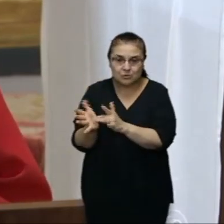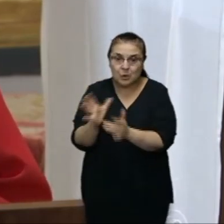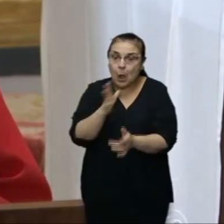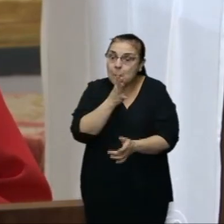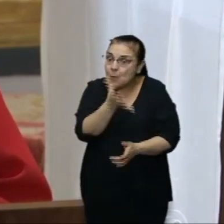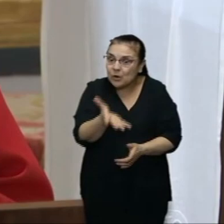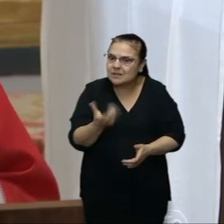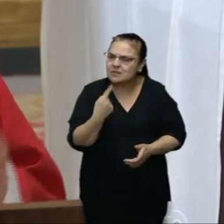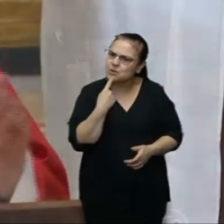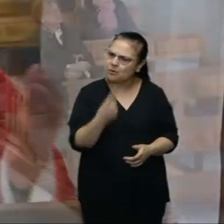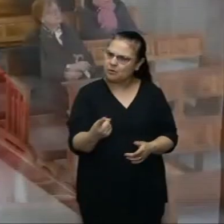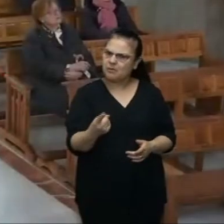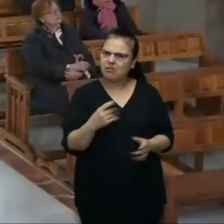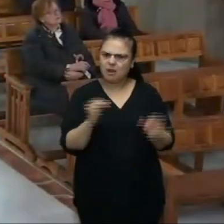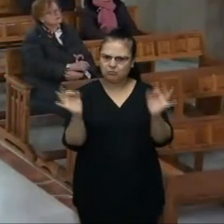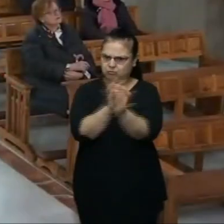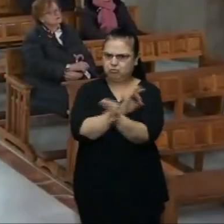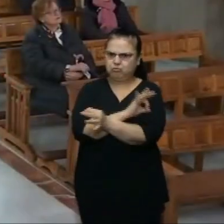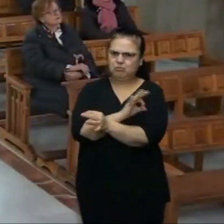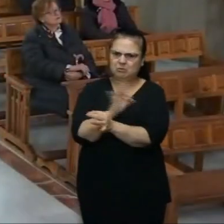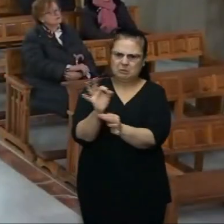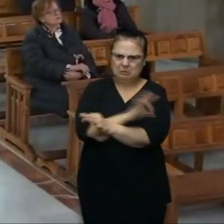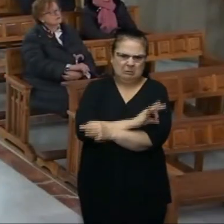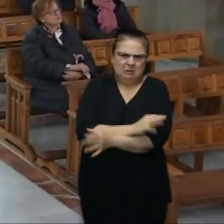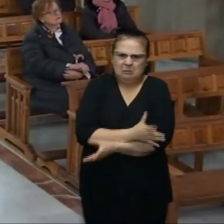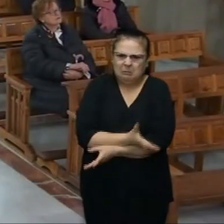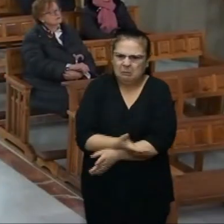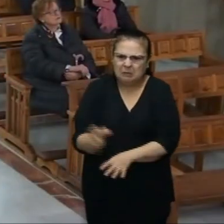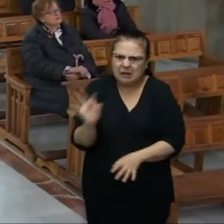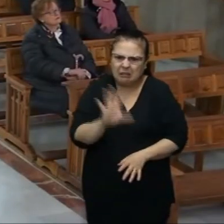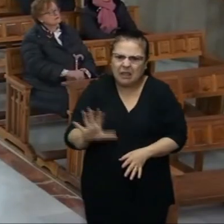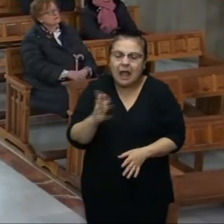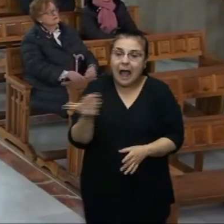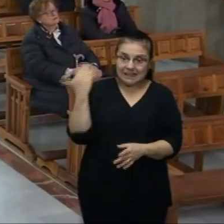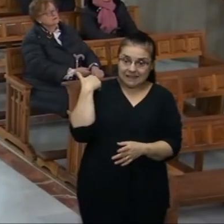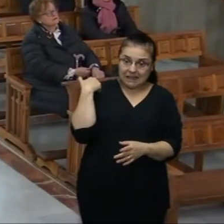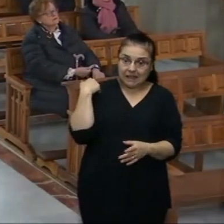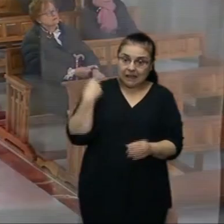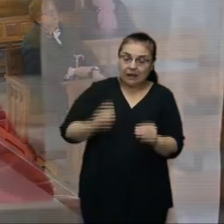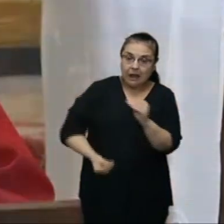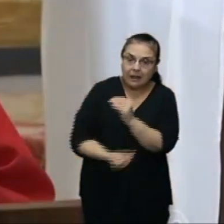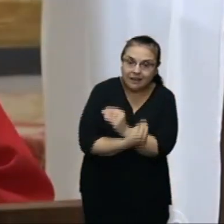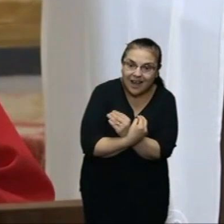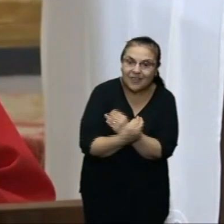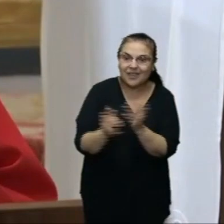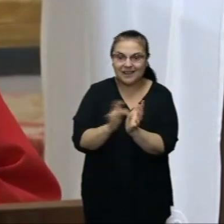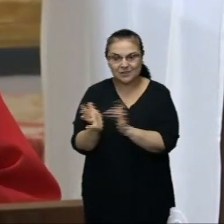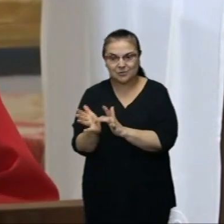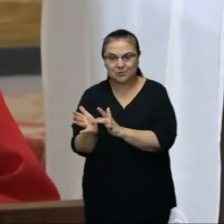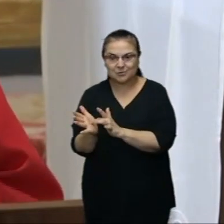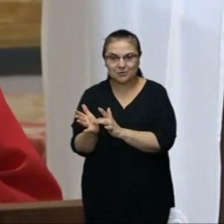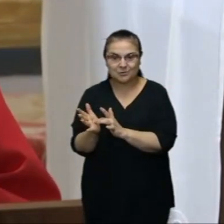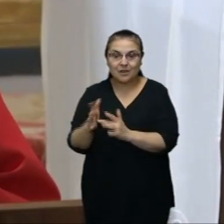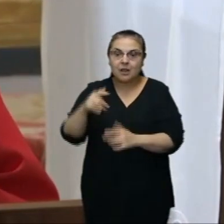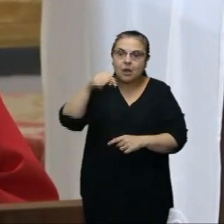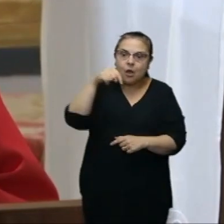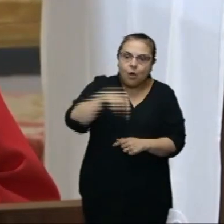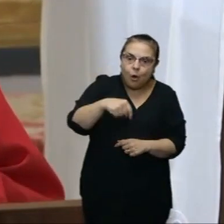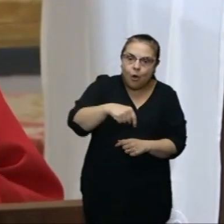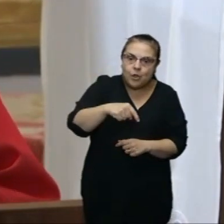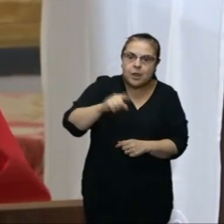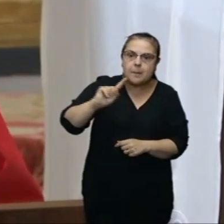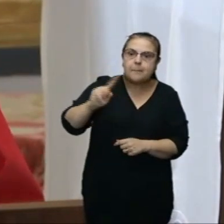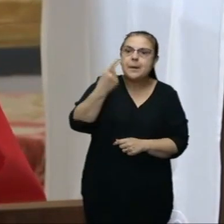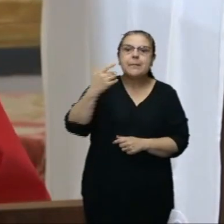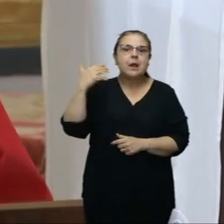parece contradictorio el nacimiento de Jesús ayer y el derramamiento del primer mártir, el derramamiento